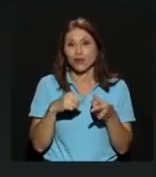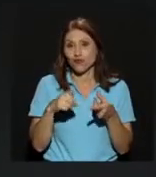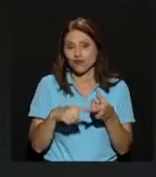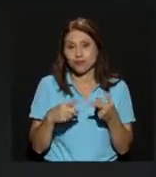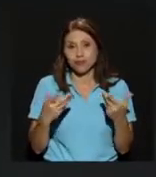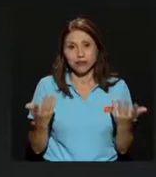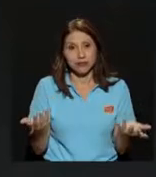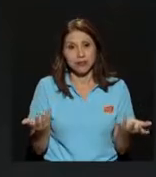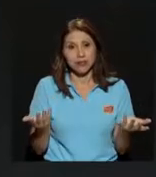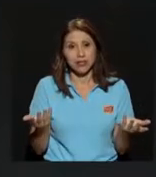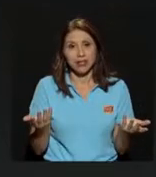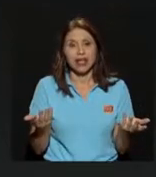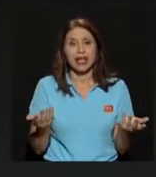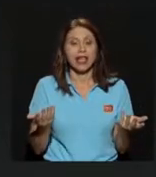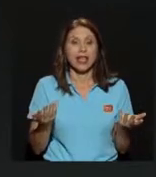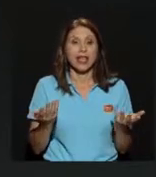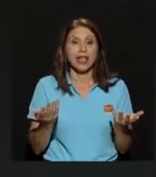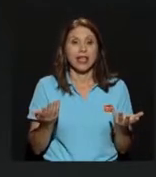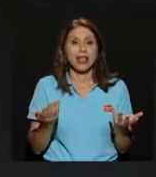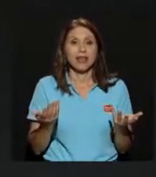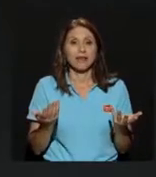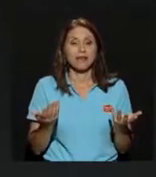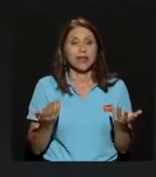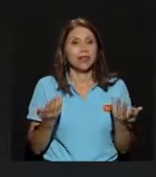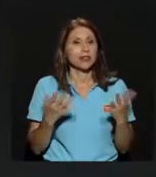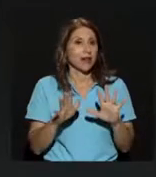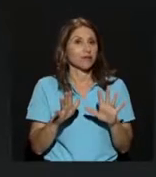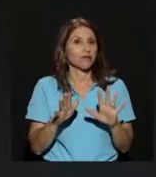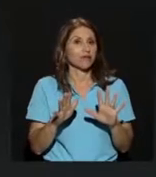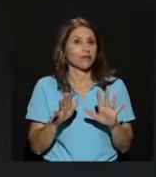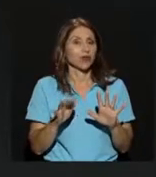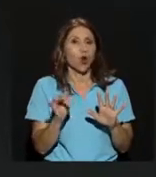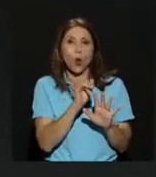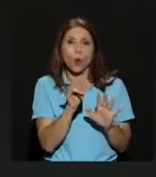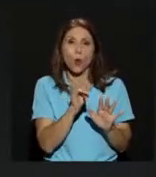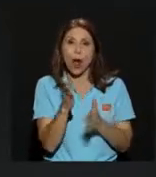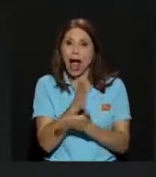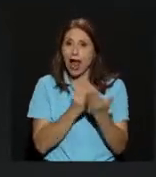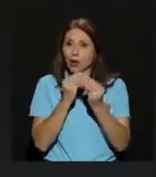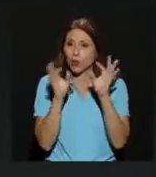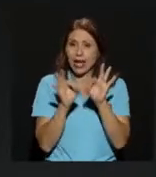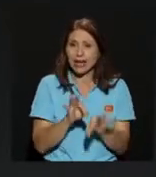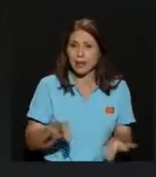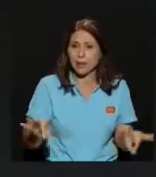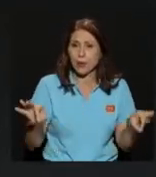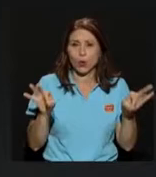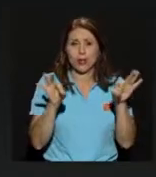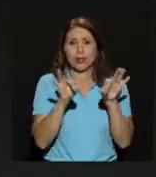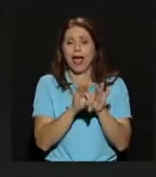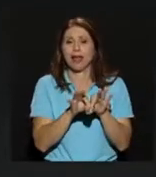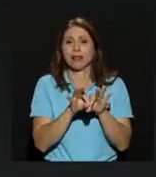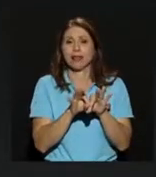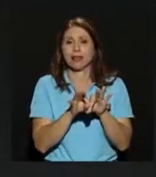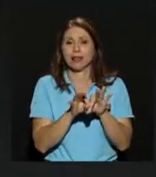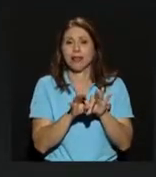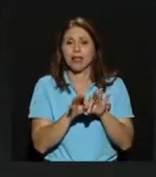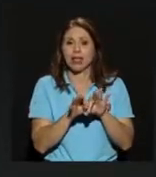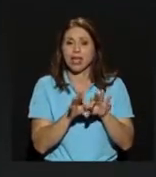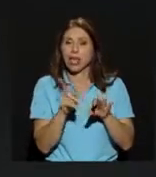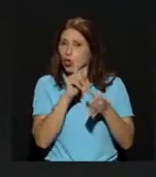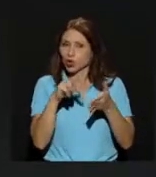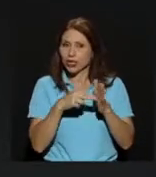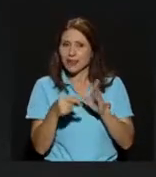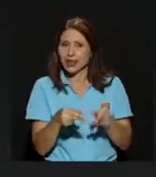quiera alejarse de algo tan importante no no quiero decir que que no lo sea la gaceta